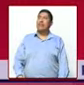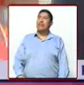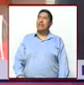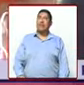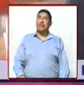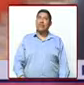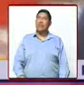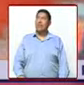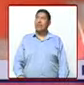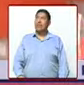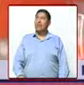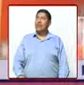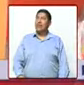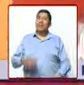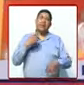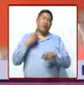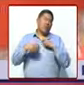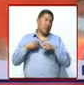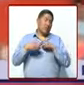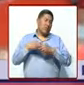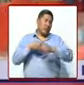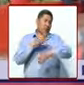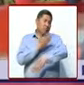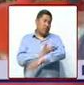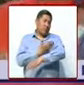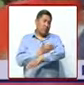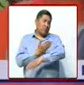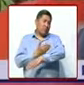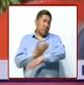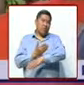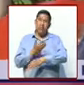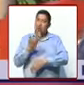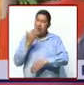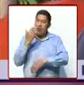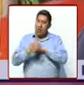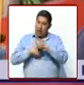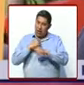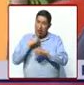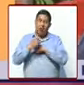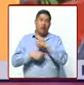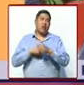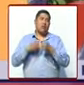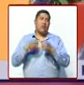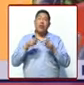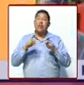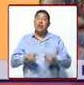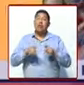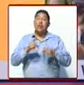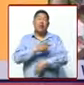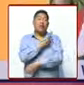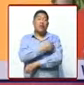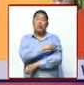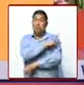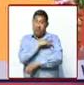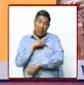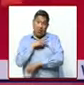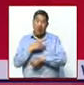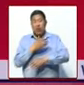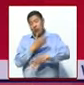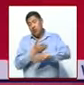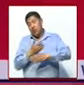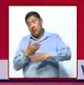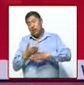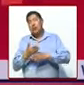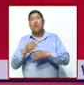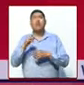La situación de Marcelito se complica cada vez más y la verdad es que desde hace años venimos cumpliendo sueños a pacientes terminales. El caso de Marcelito nos